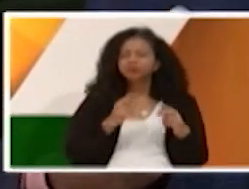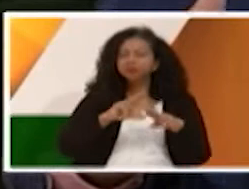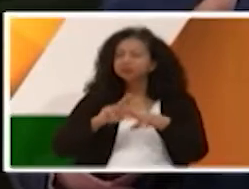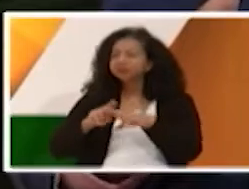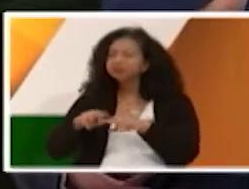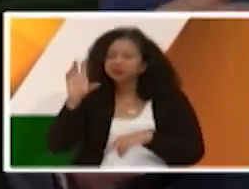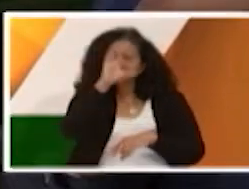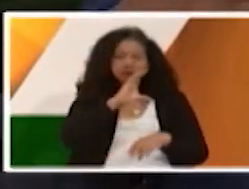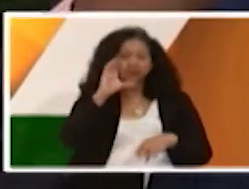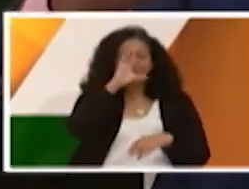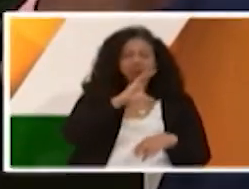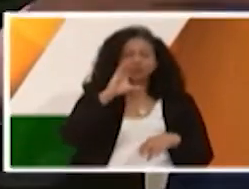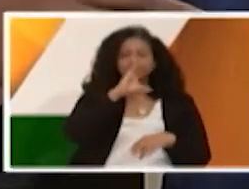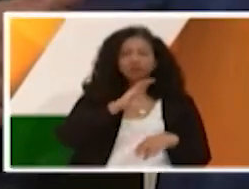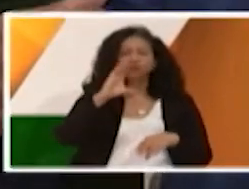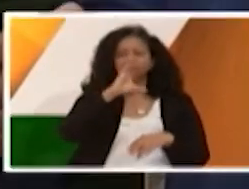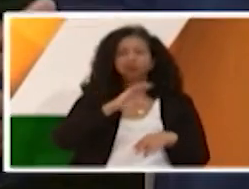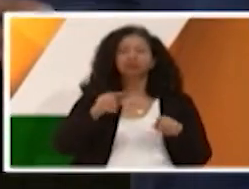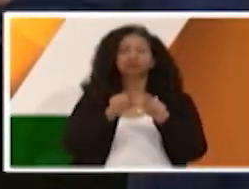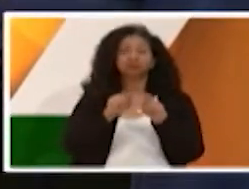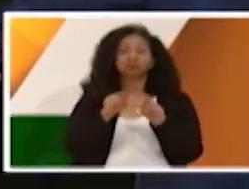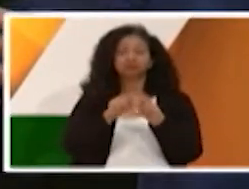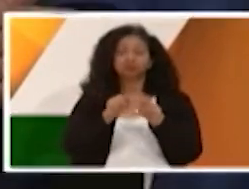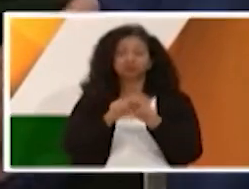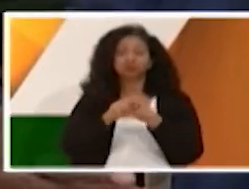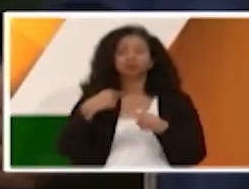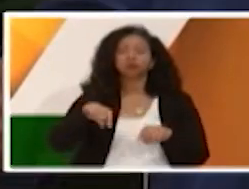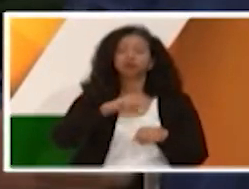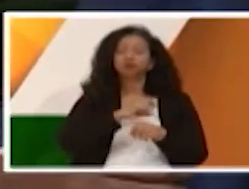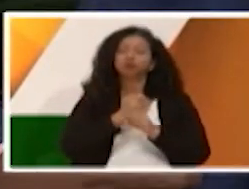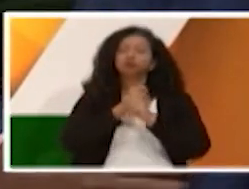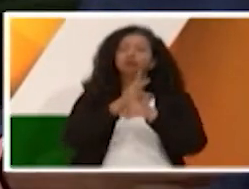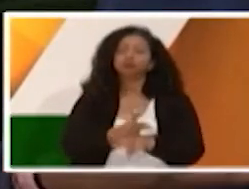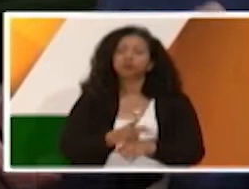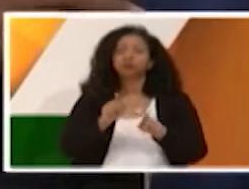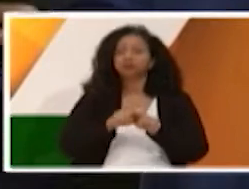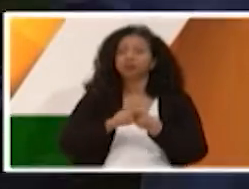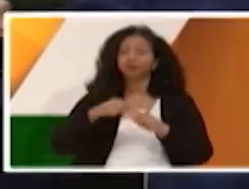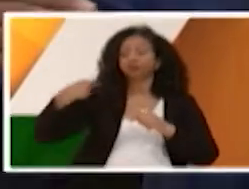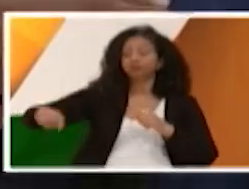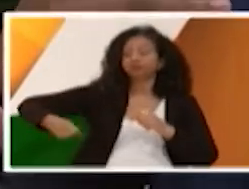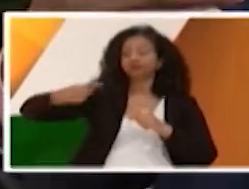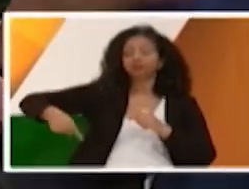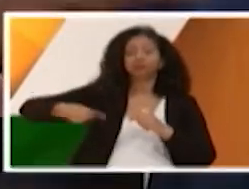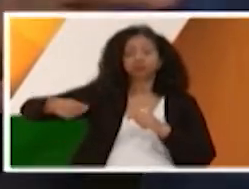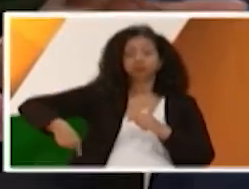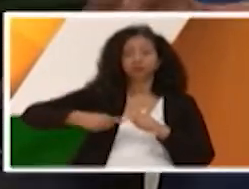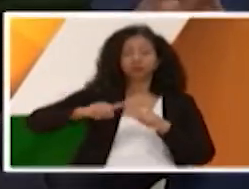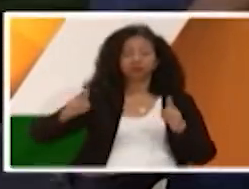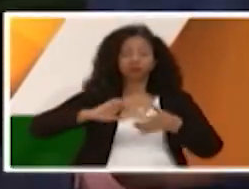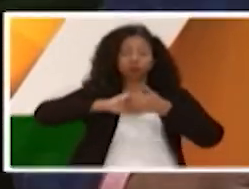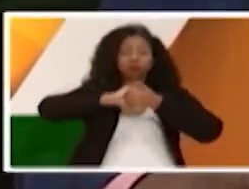y entonces ya nosotros también en los eventos prestarla, sino también rueda. Pero el CONADI tiene